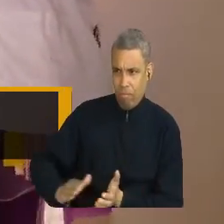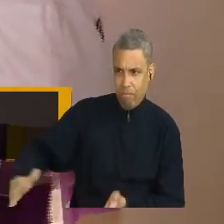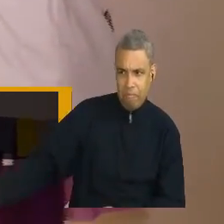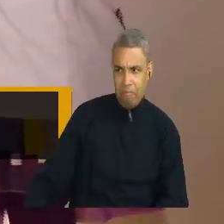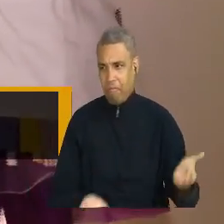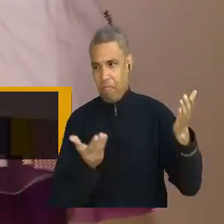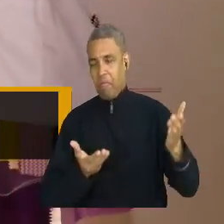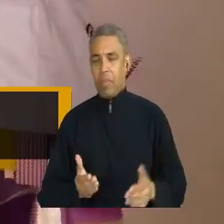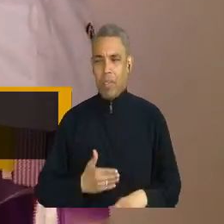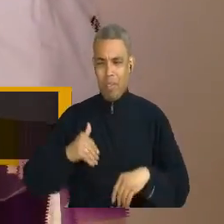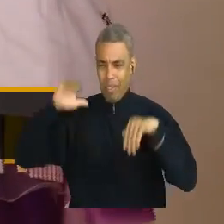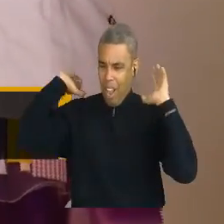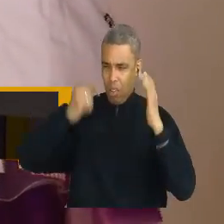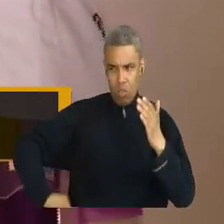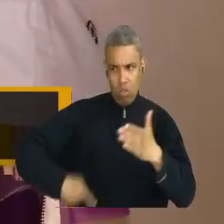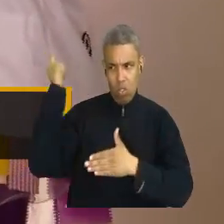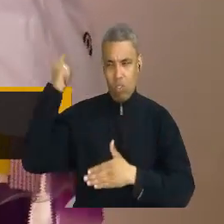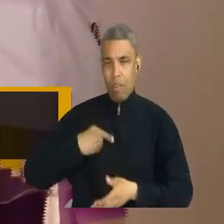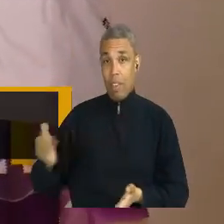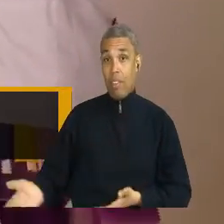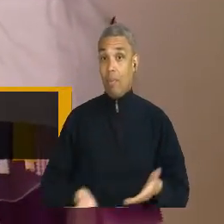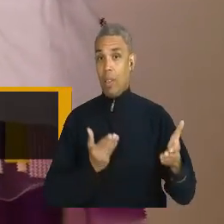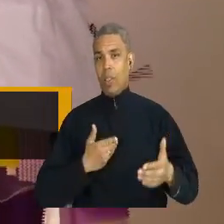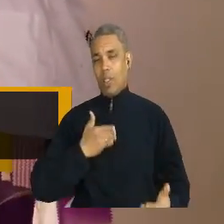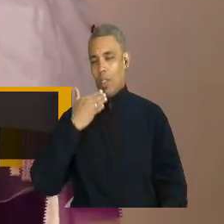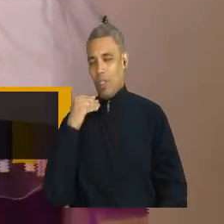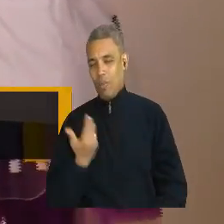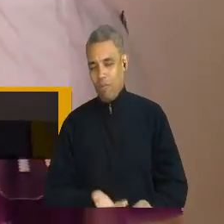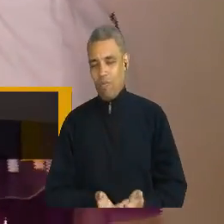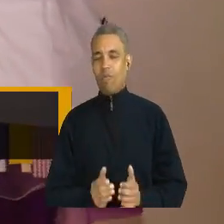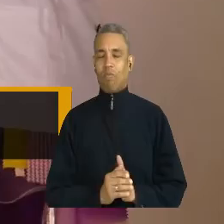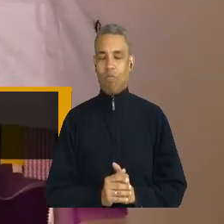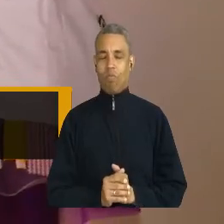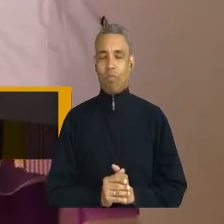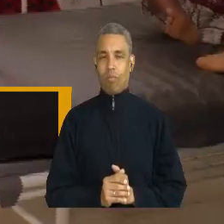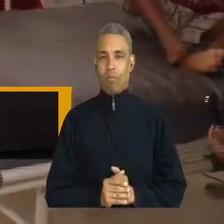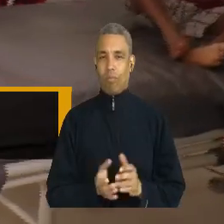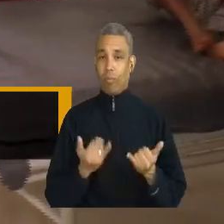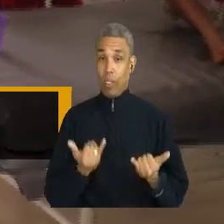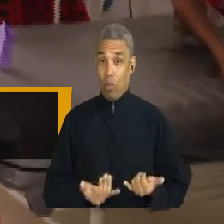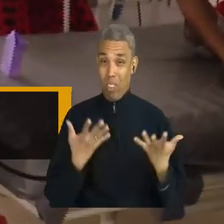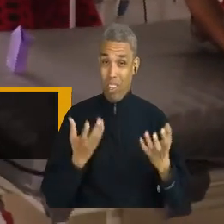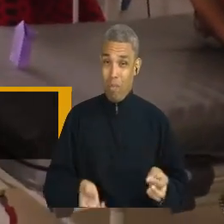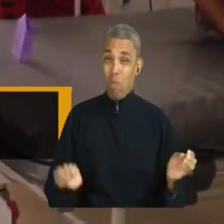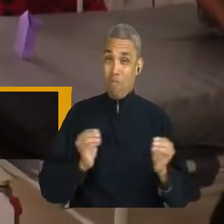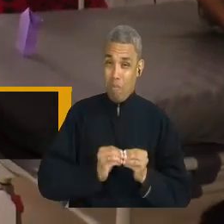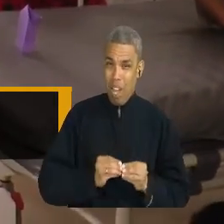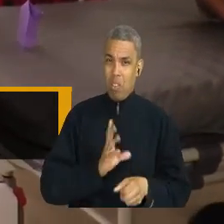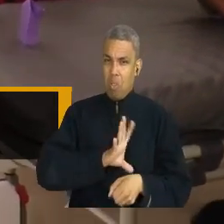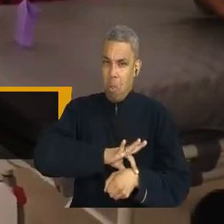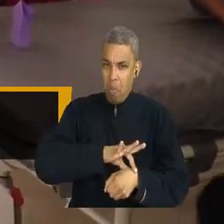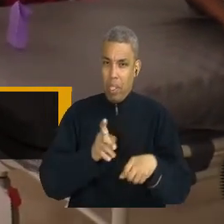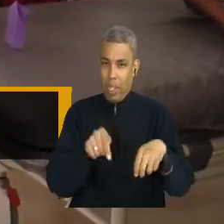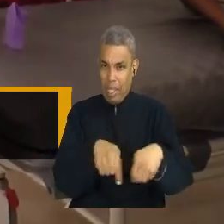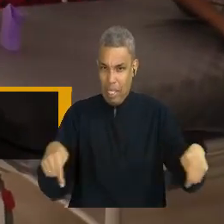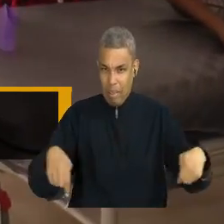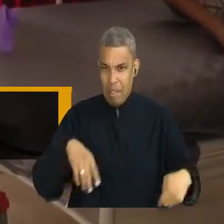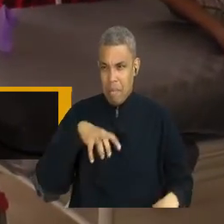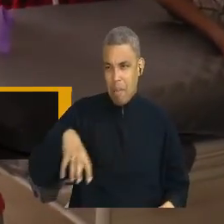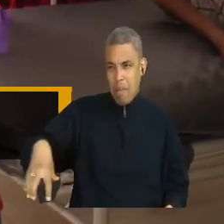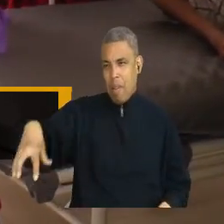dijo de una vez que sí. Así que muchísimas gracias y realmente esperamos llegar a muchas instituciones y no solamente a